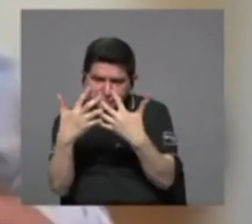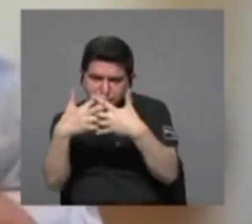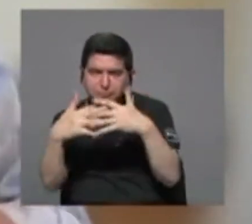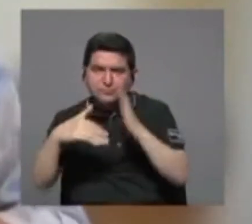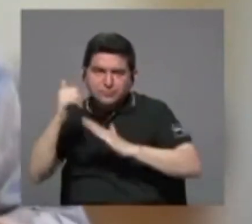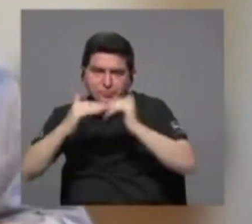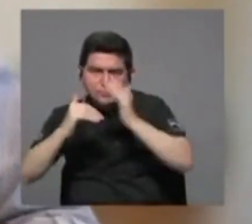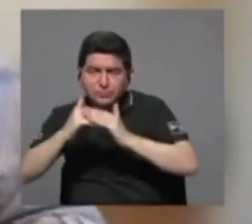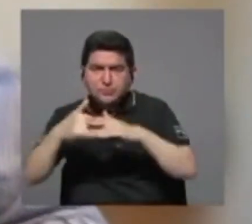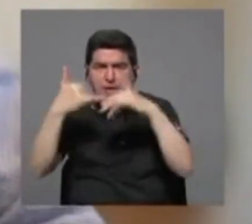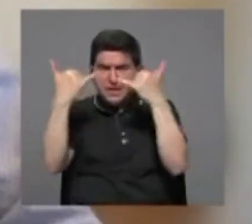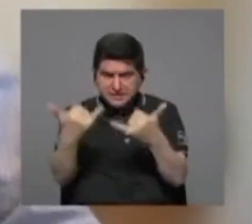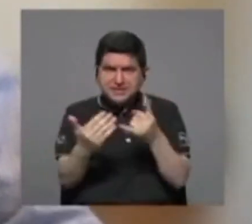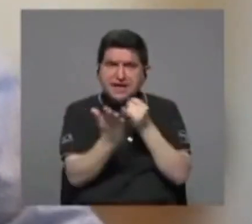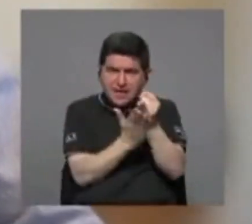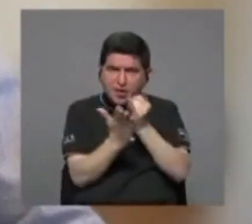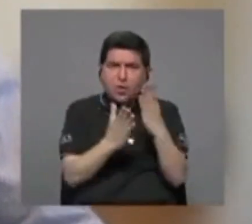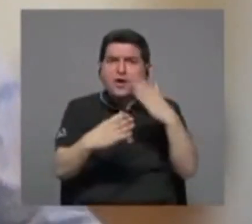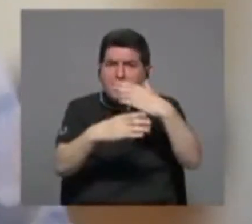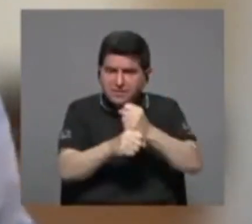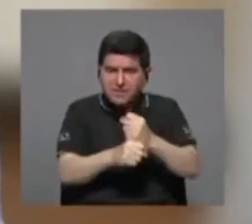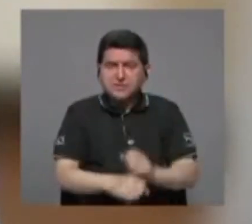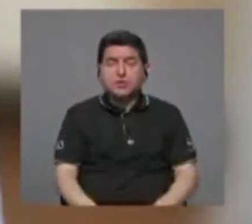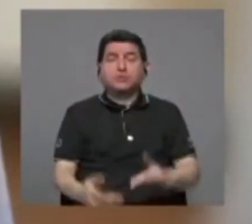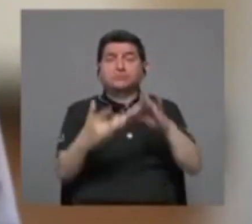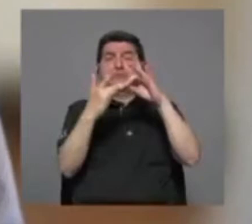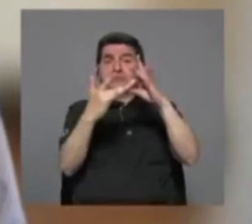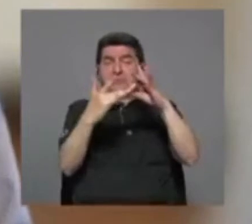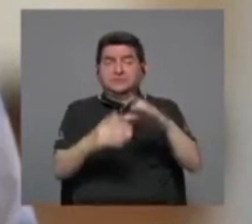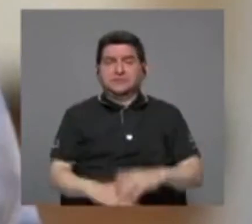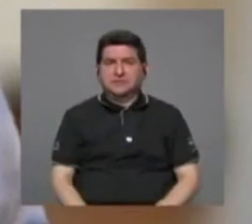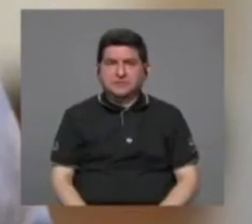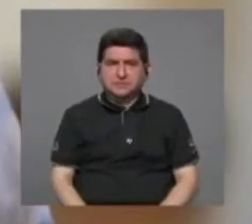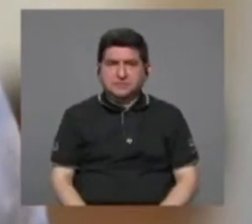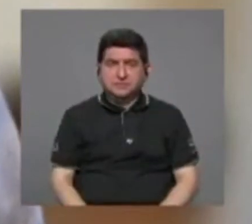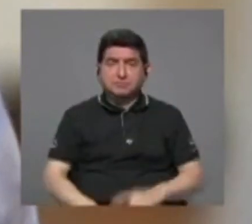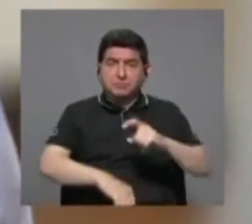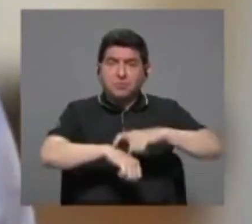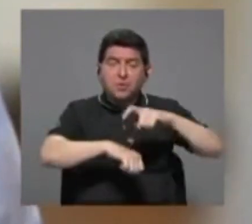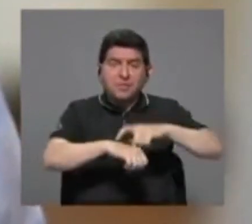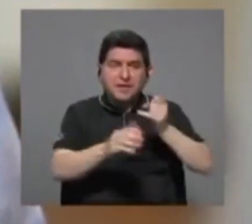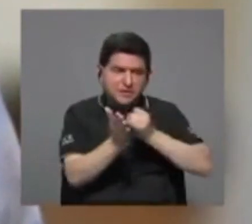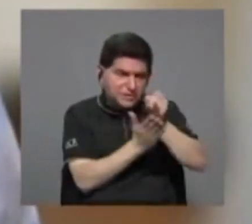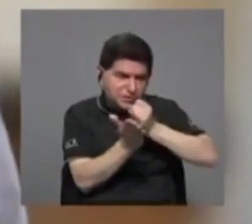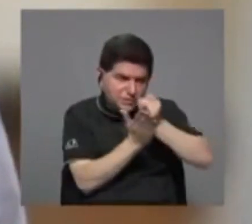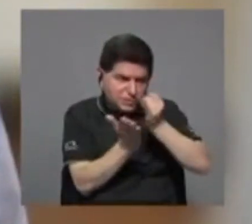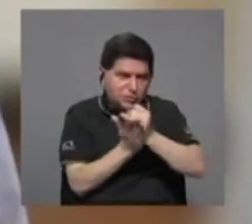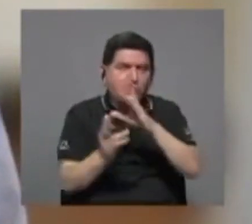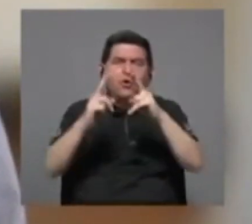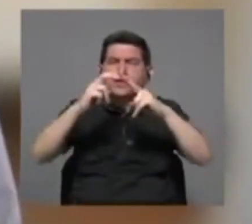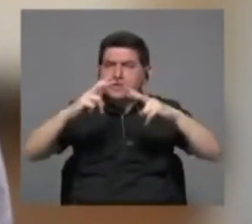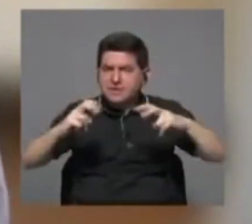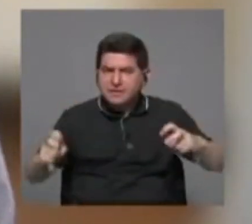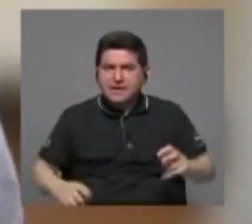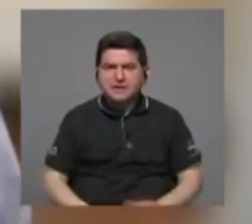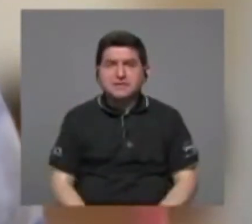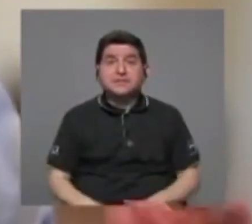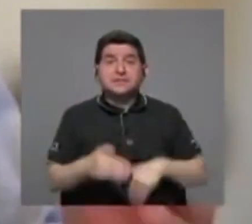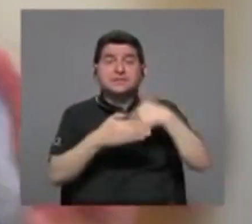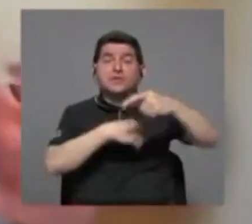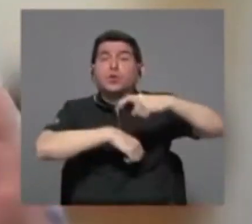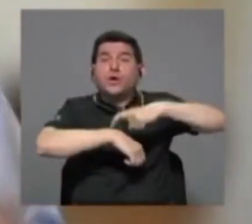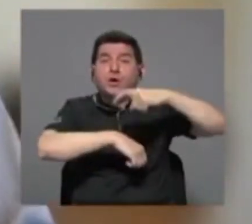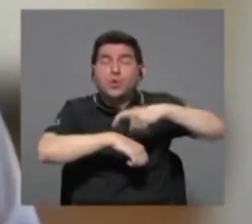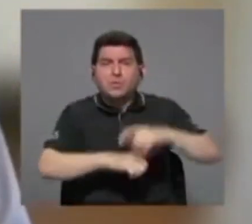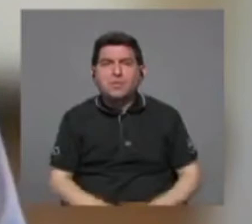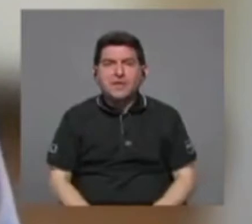Pero una vez hechas esas investigaciones particulares, que es el momento de la investigación y del análisis, después viene el momento